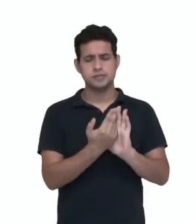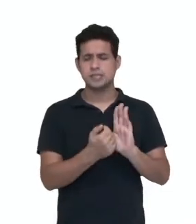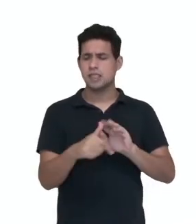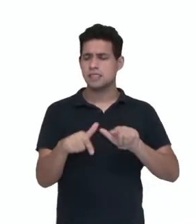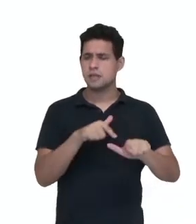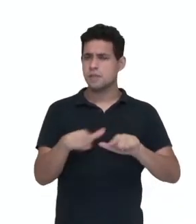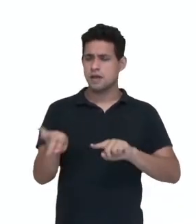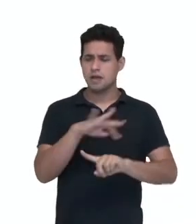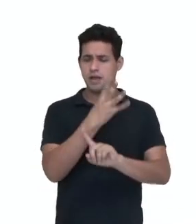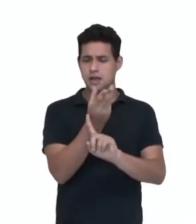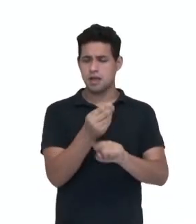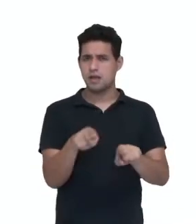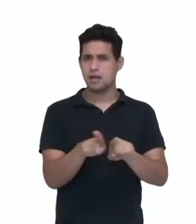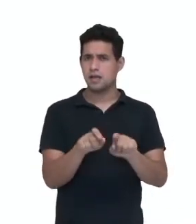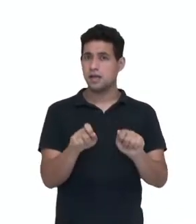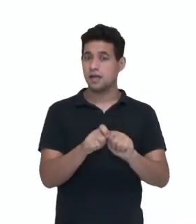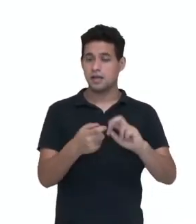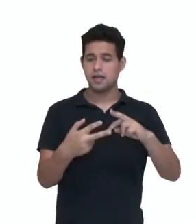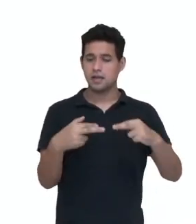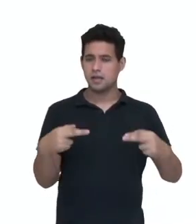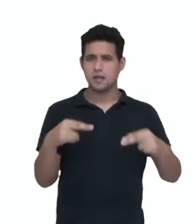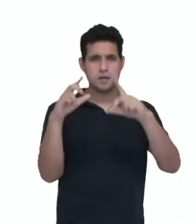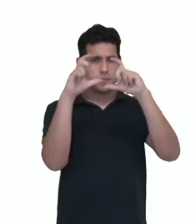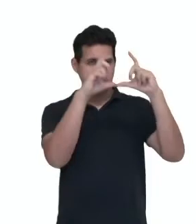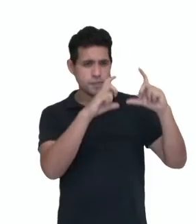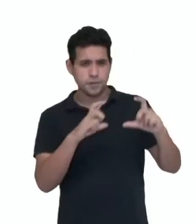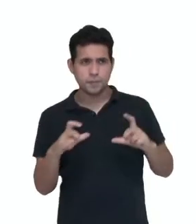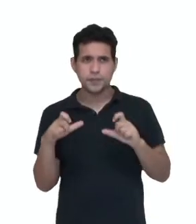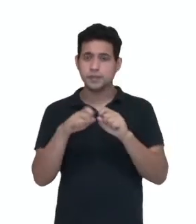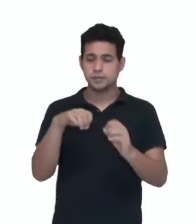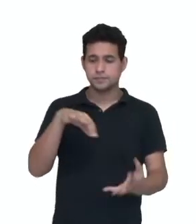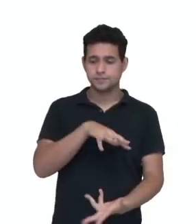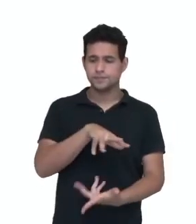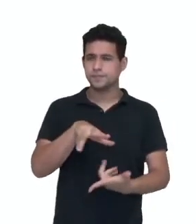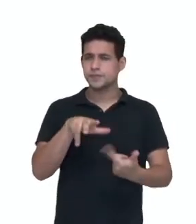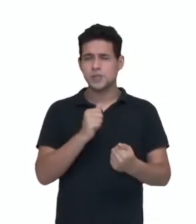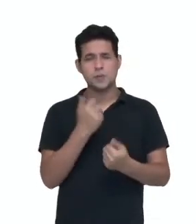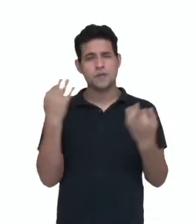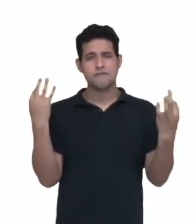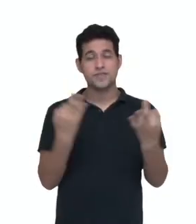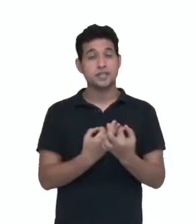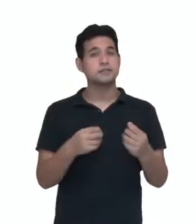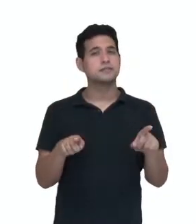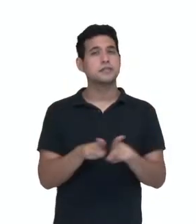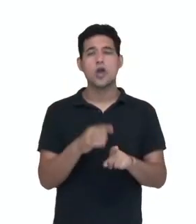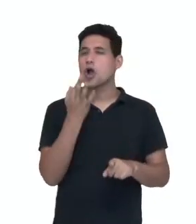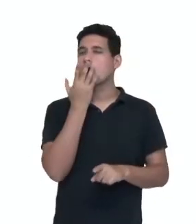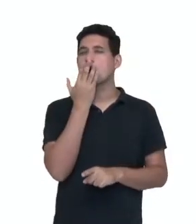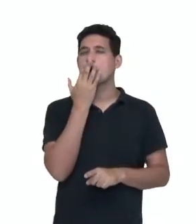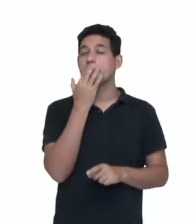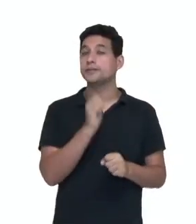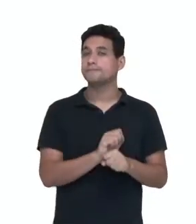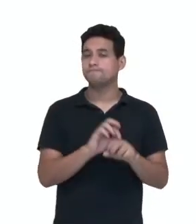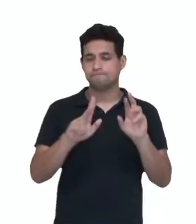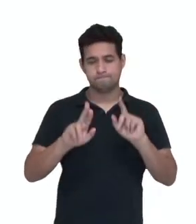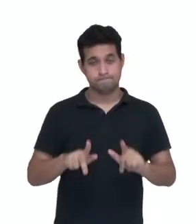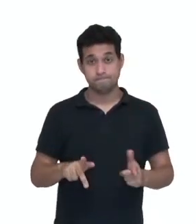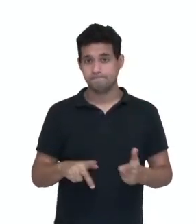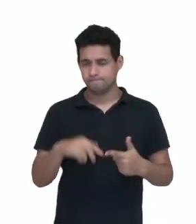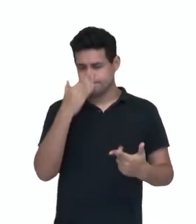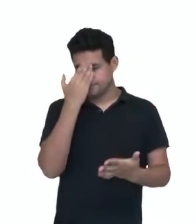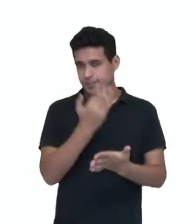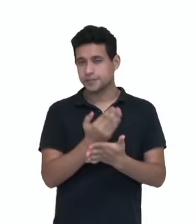obras de arte, a delinear imágenes, a tejer un mundo brillante y lleno de colores en las trenzas de